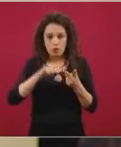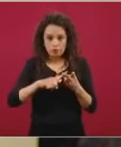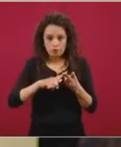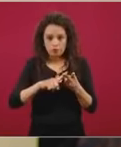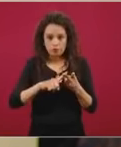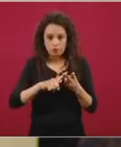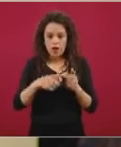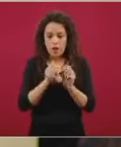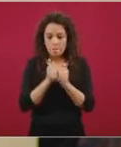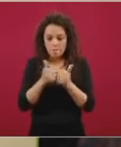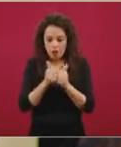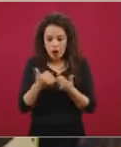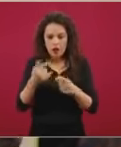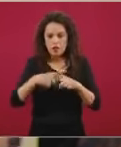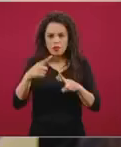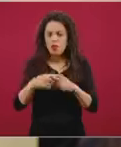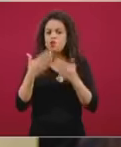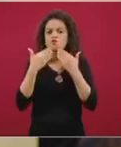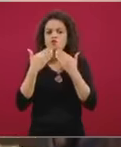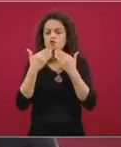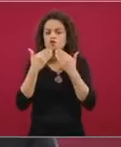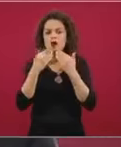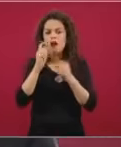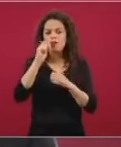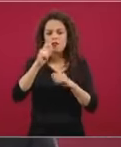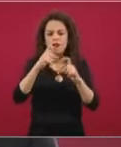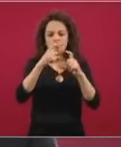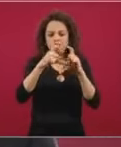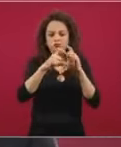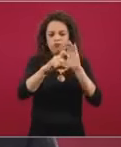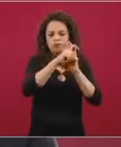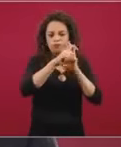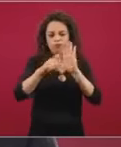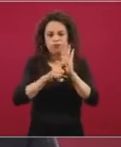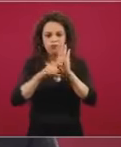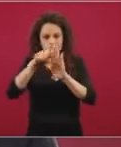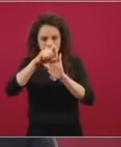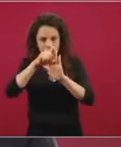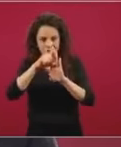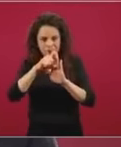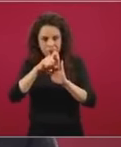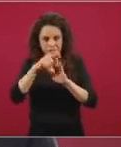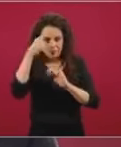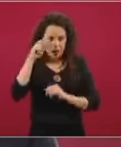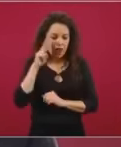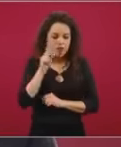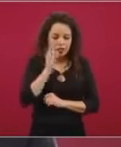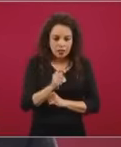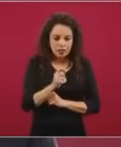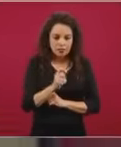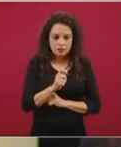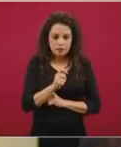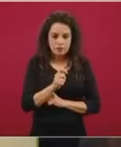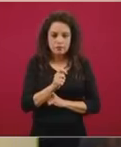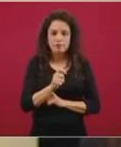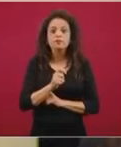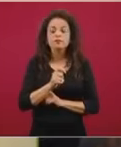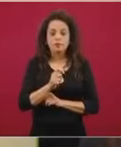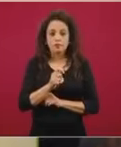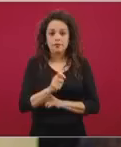y en bollería. Usted me dijo que el 1 de noviembre tenían para ajustar. Estamos a 11 de noviembre, no hay esos